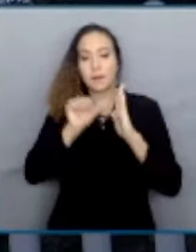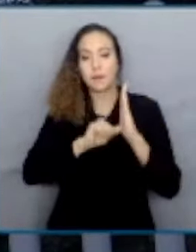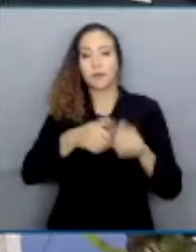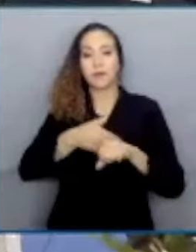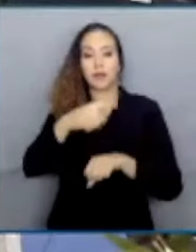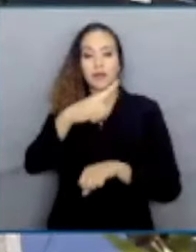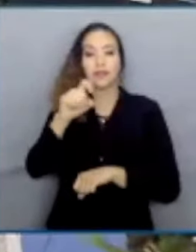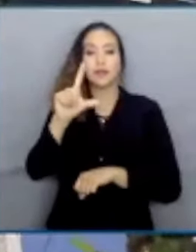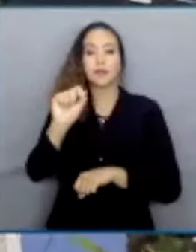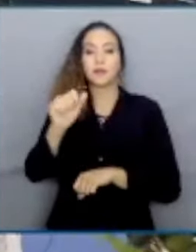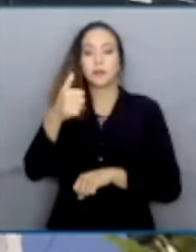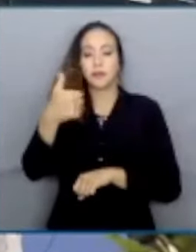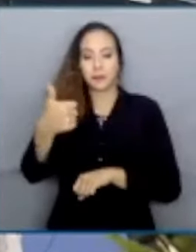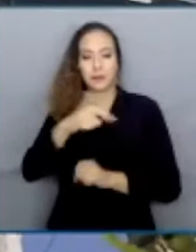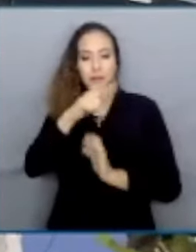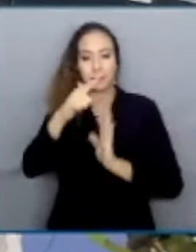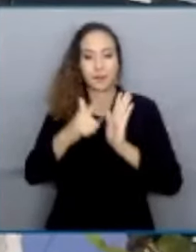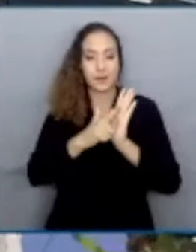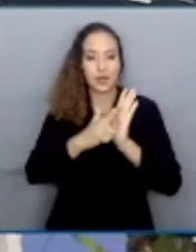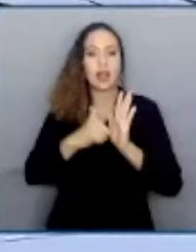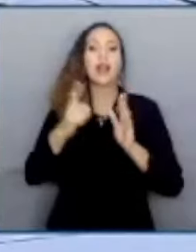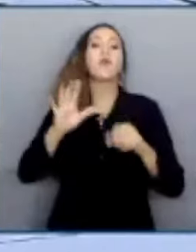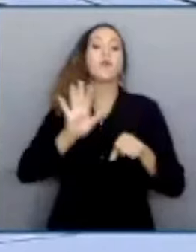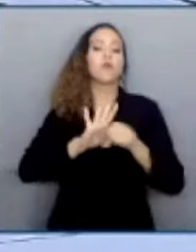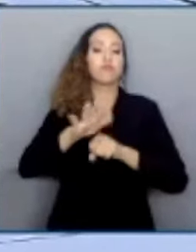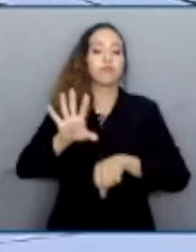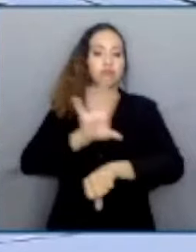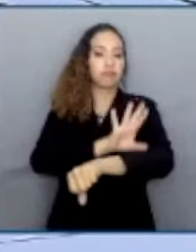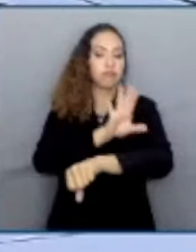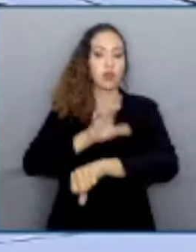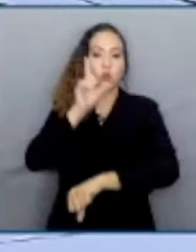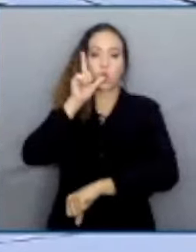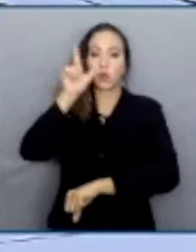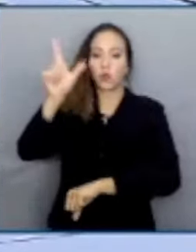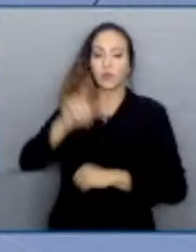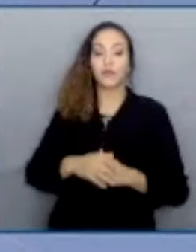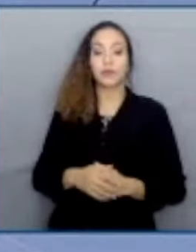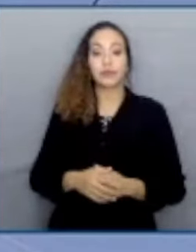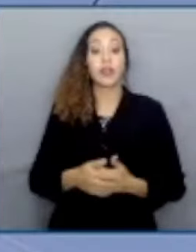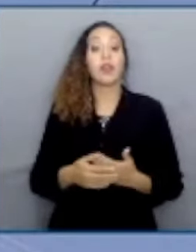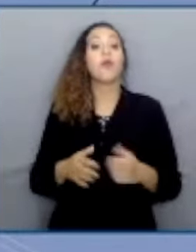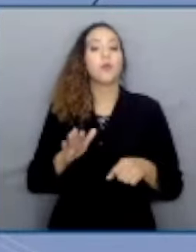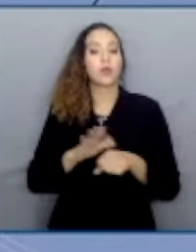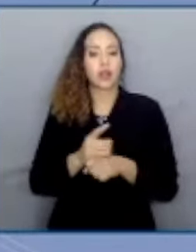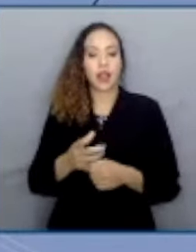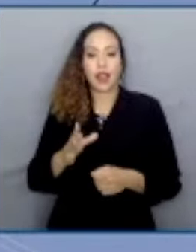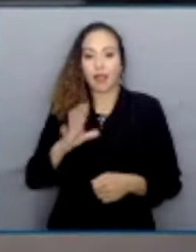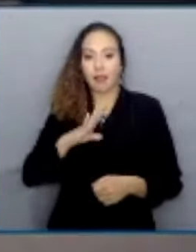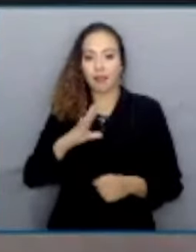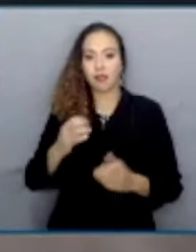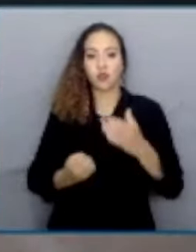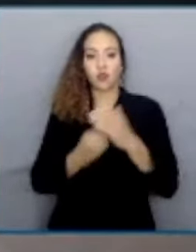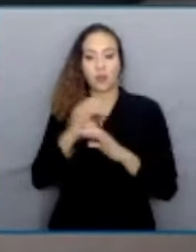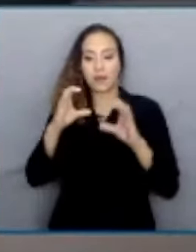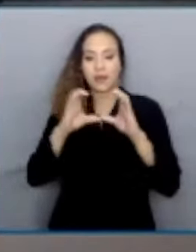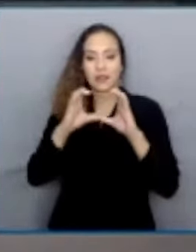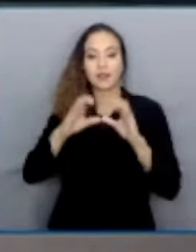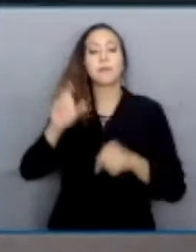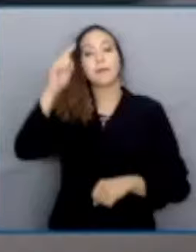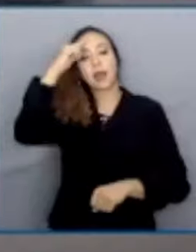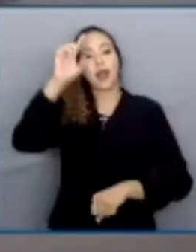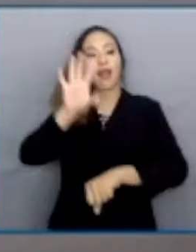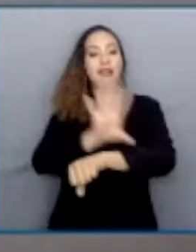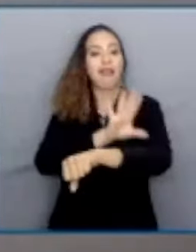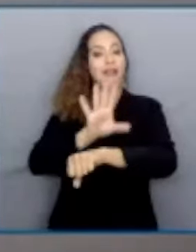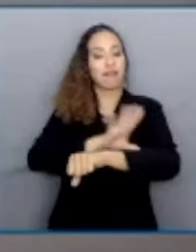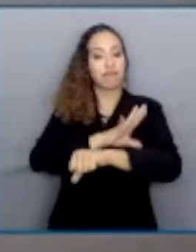segunda de la Ley de la Industria Eléctrica respecto de la nueva forma de adquirir los certificados de energías limpias. De la segunda sala hay un amparo